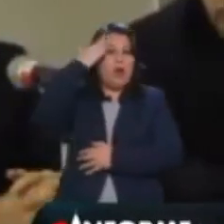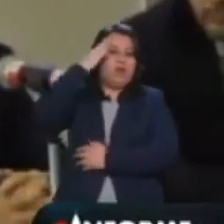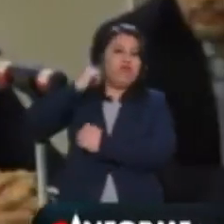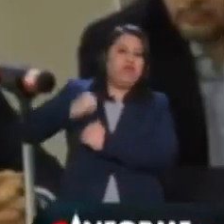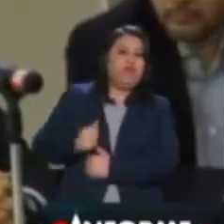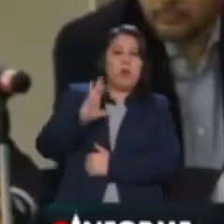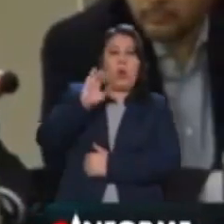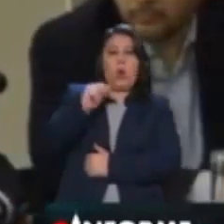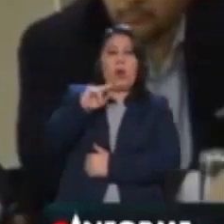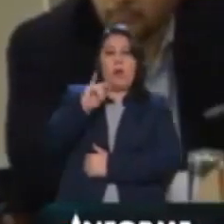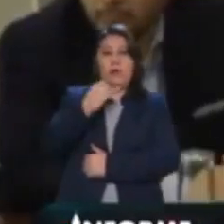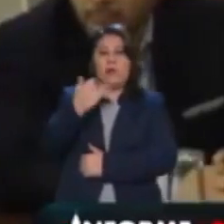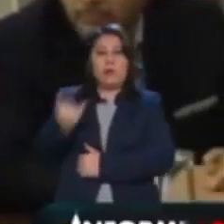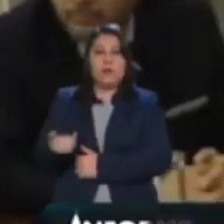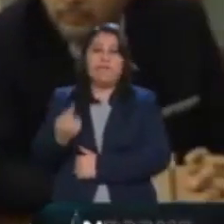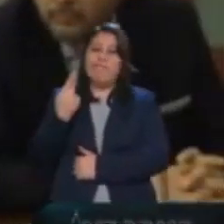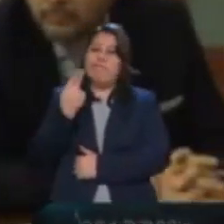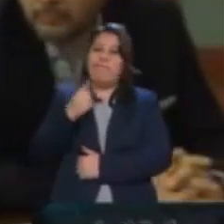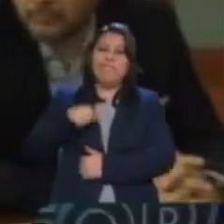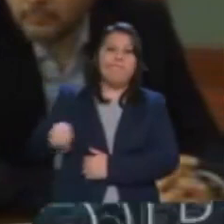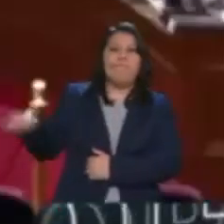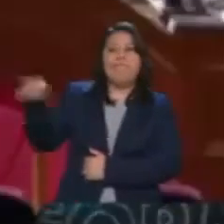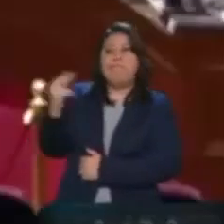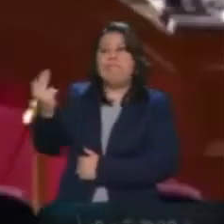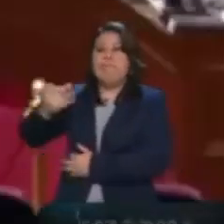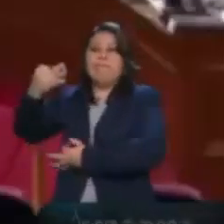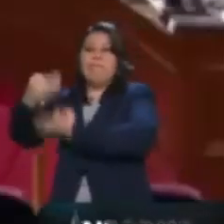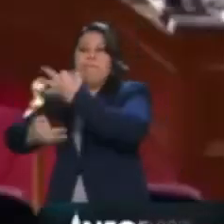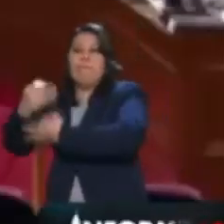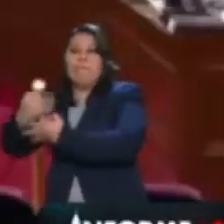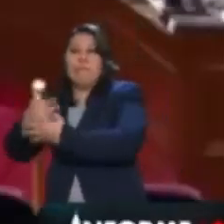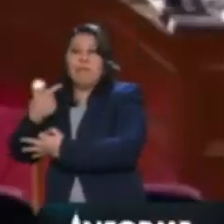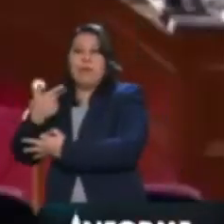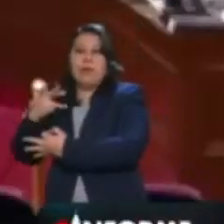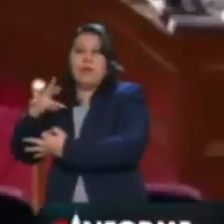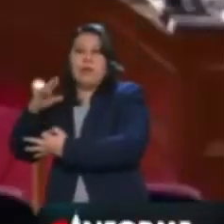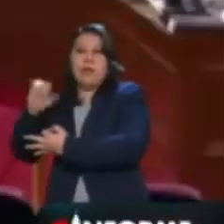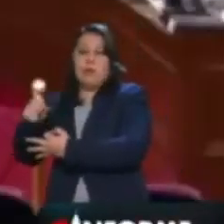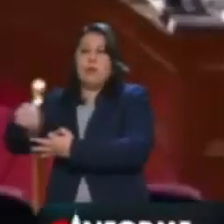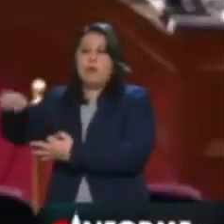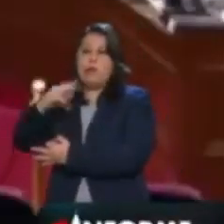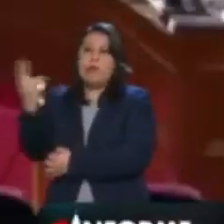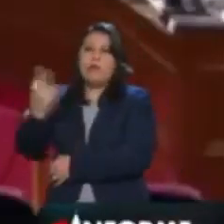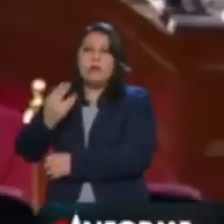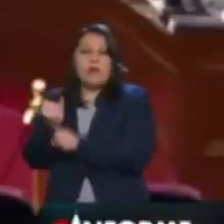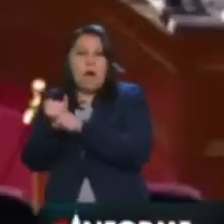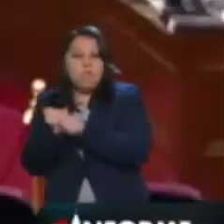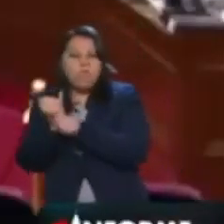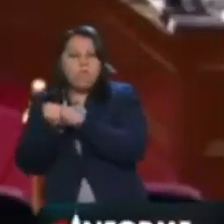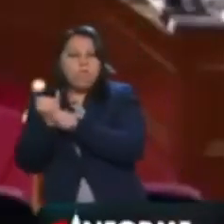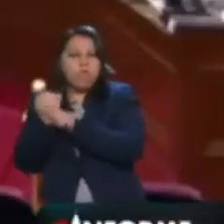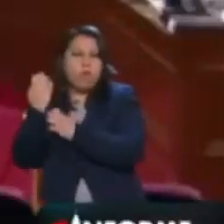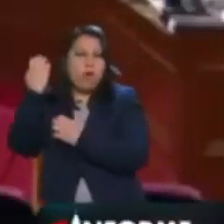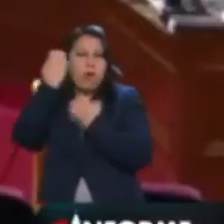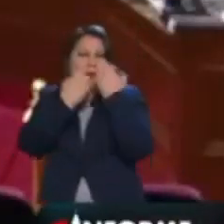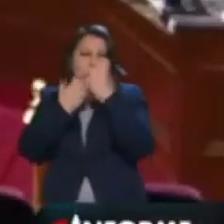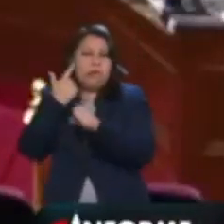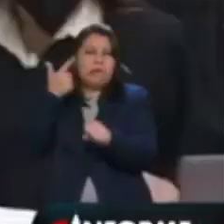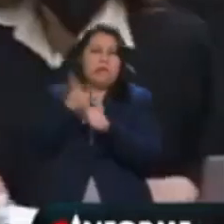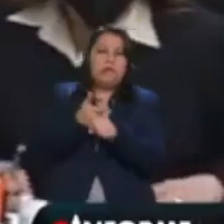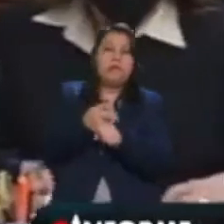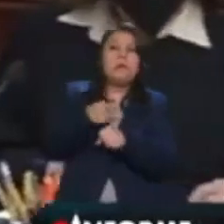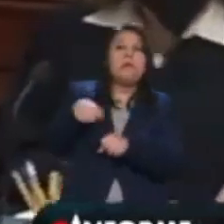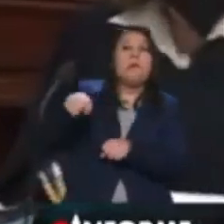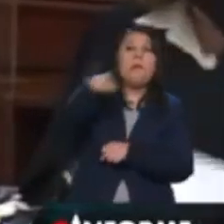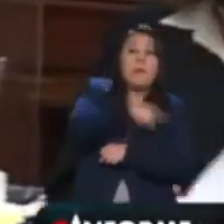acciones que emprenda a partir de ahora la Fiscalía General de la República para esclarecer este caso que jurídicamente la Suprema Corte de Justicia de la